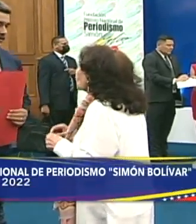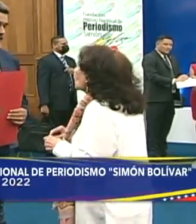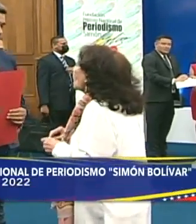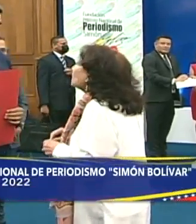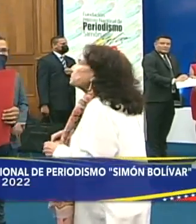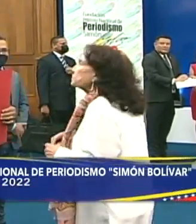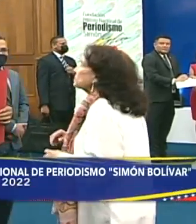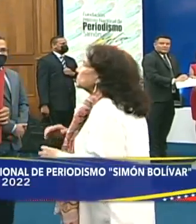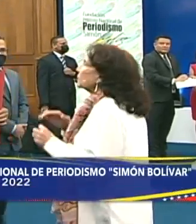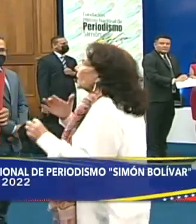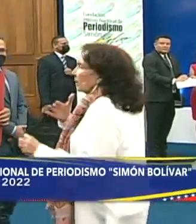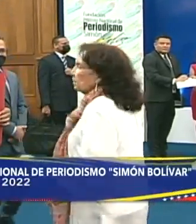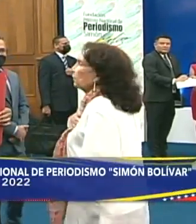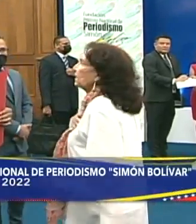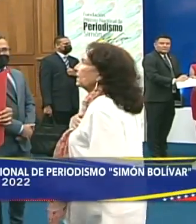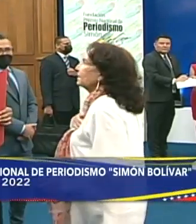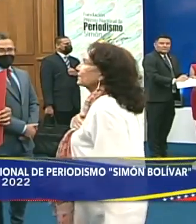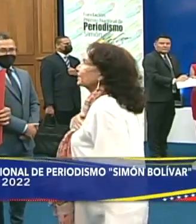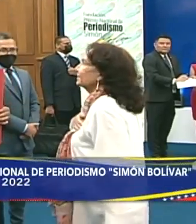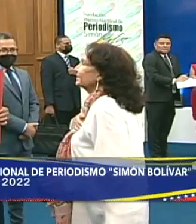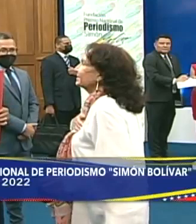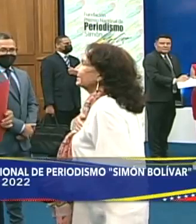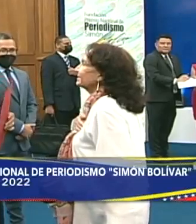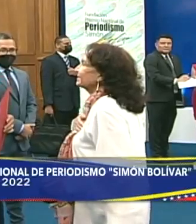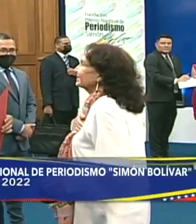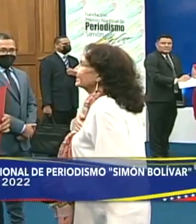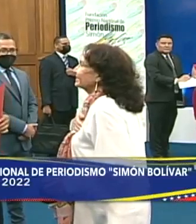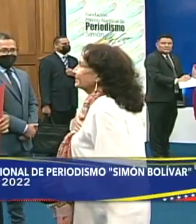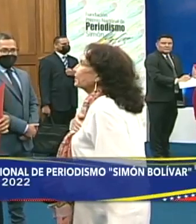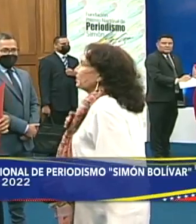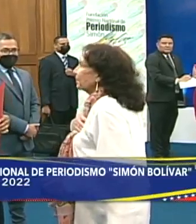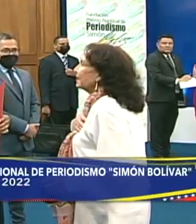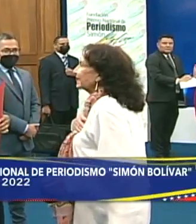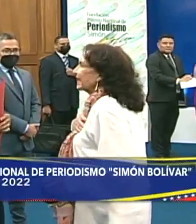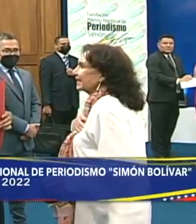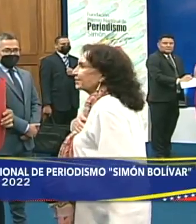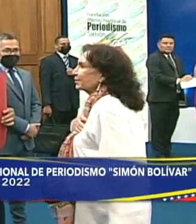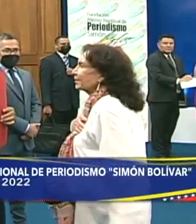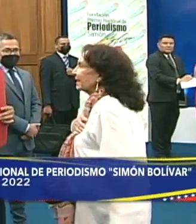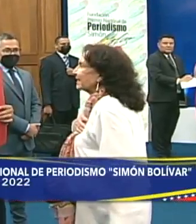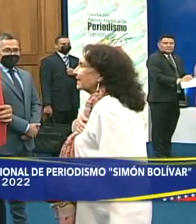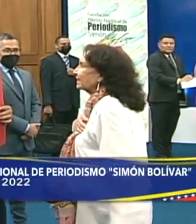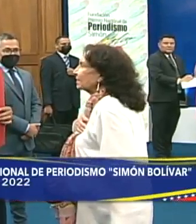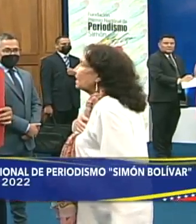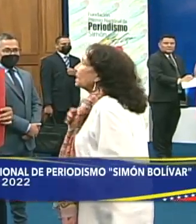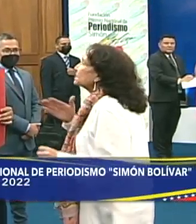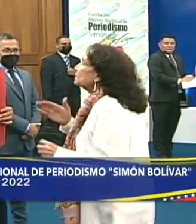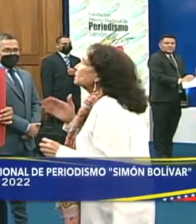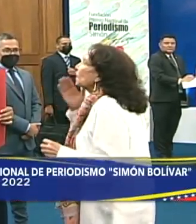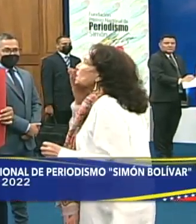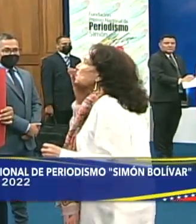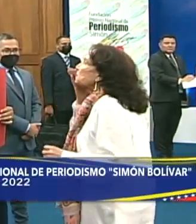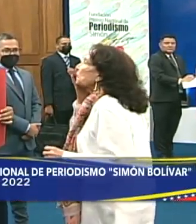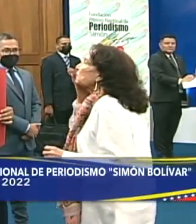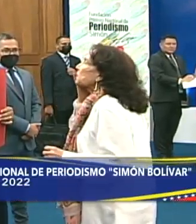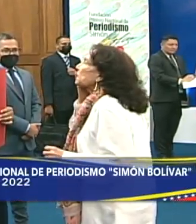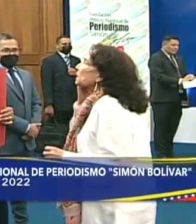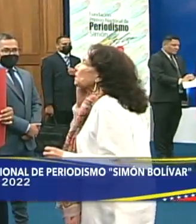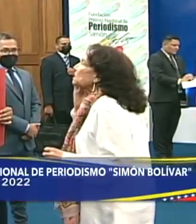de información, tanto en el ámbito digital como en el ámbito impreso, el ámbito de la televisión, de la radio,